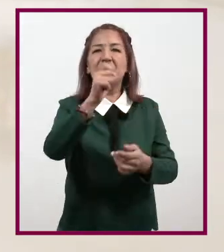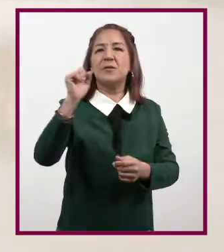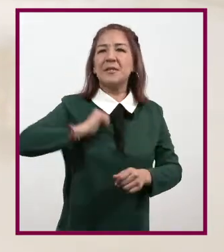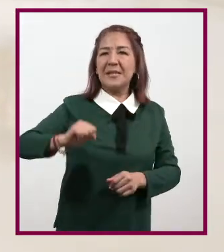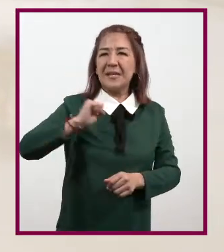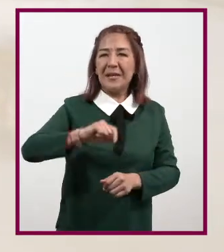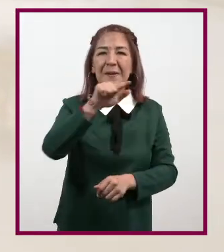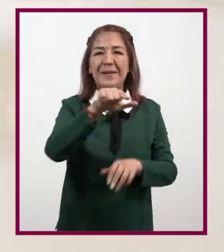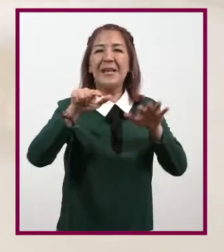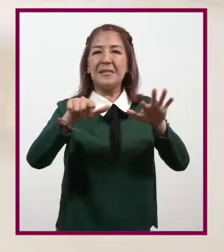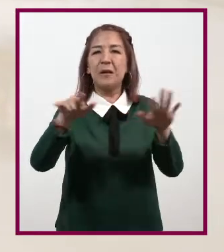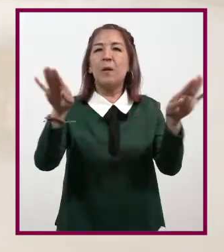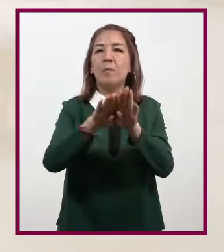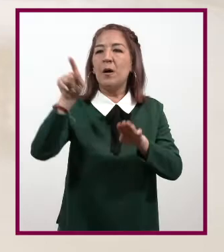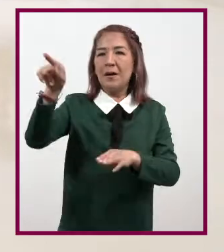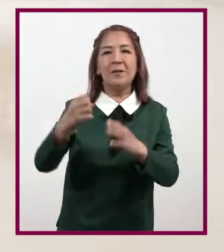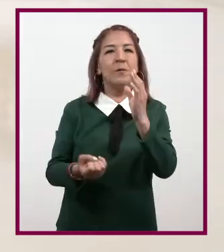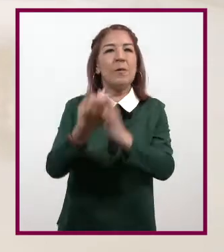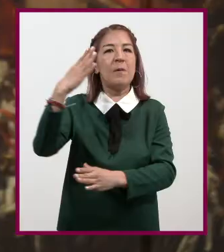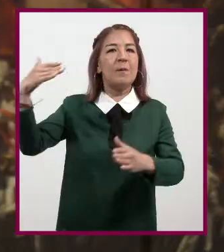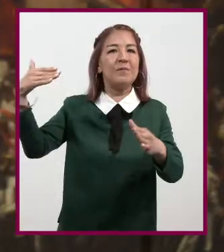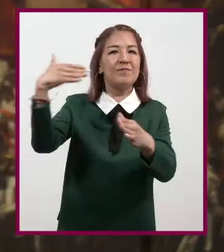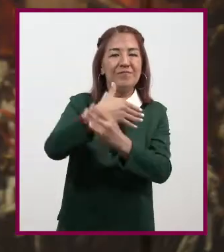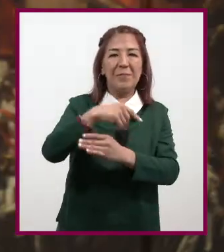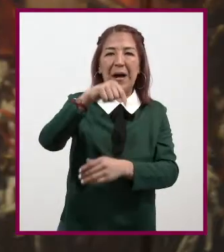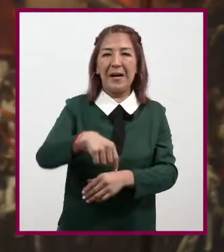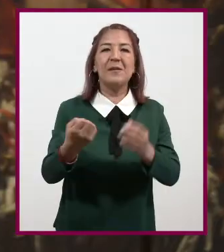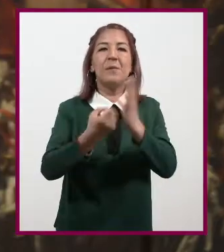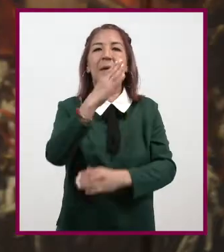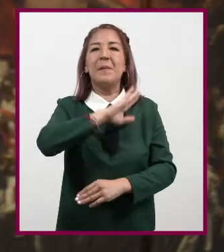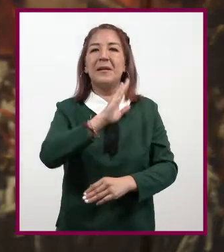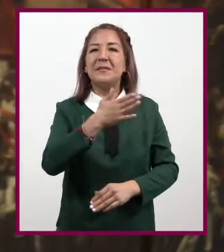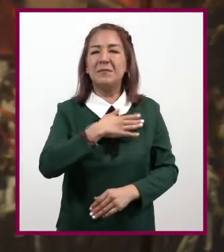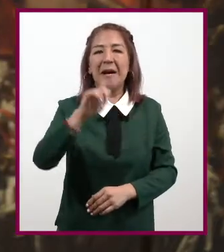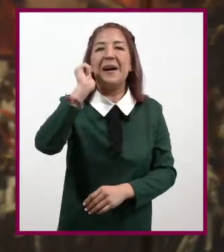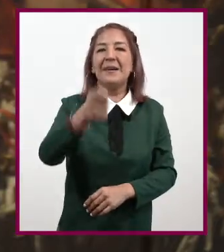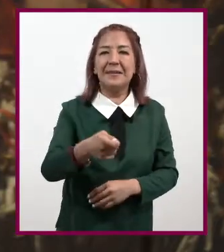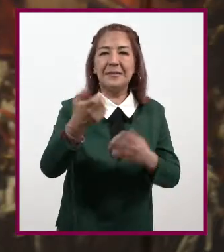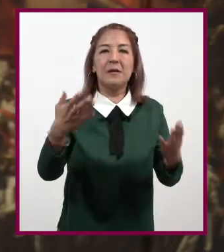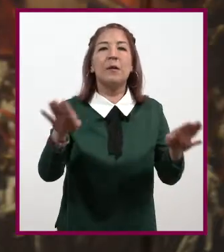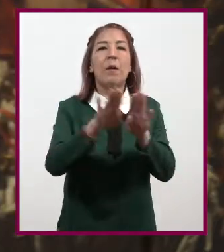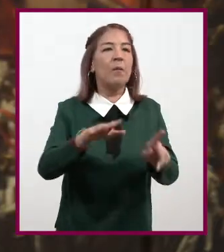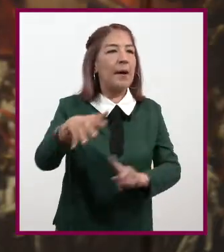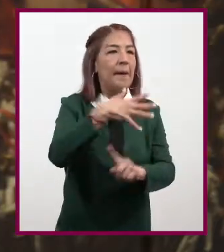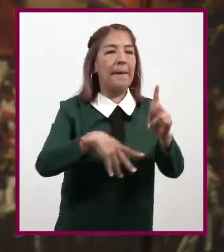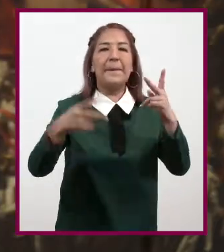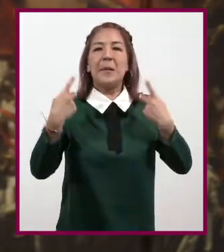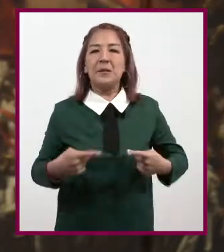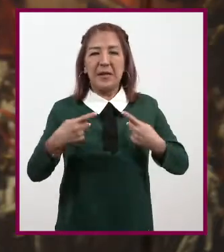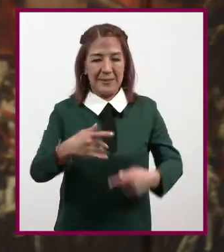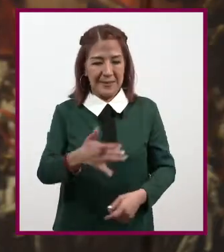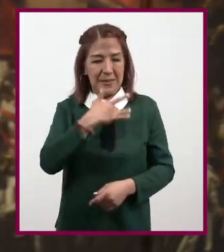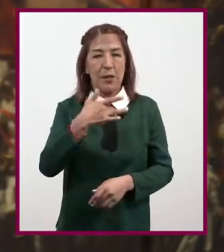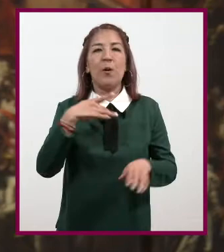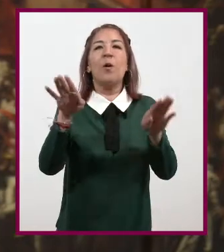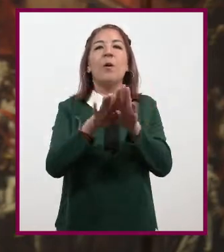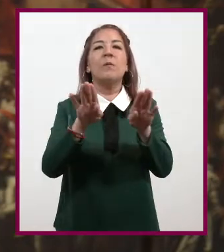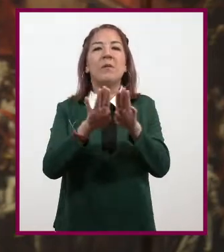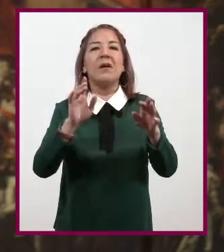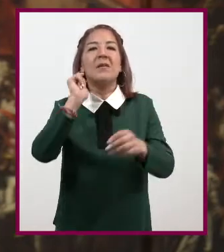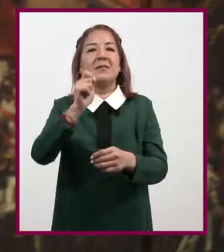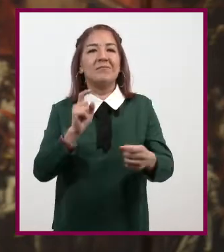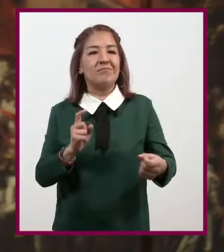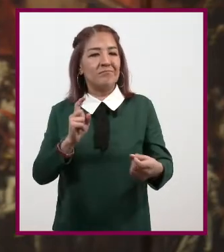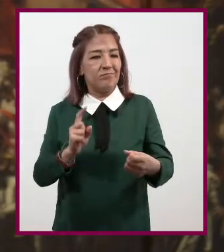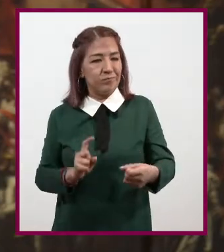de hecho fundacional para los habitantes de la Nueva España? Lo que buscaba la sociedad era sentirse íntimamente vinculado